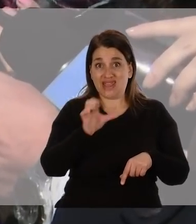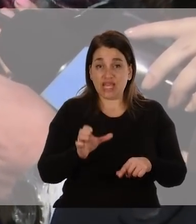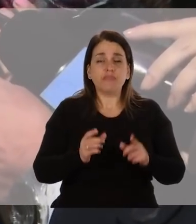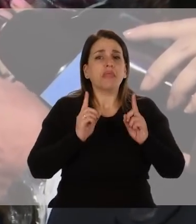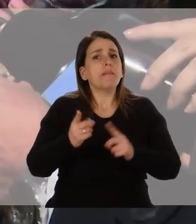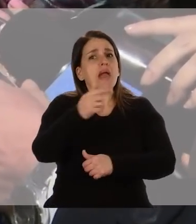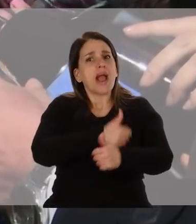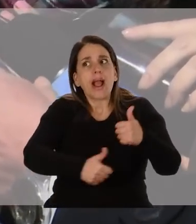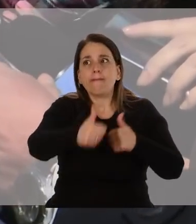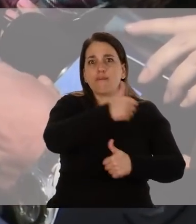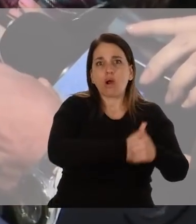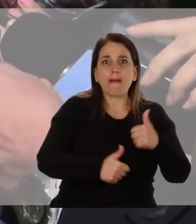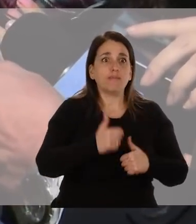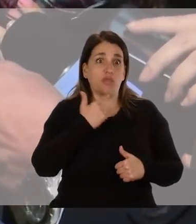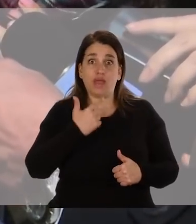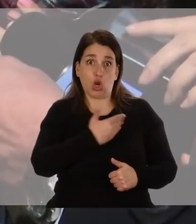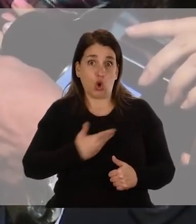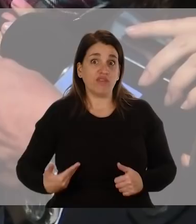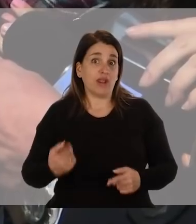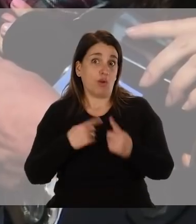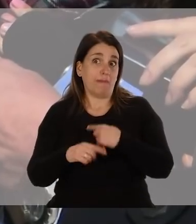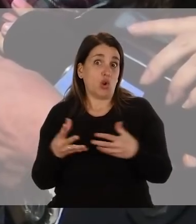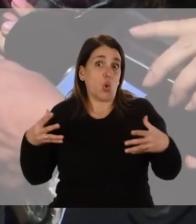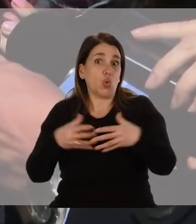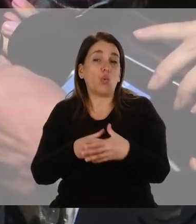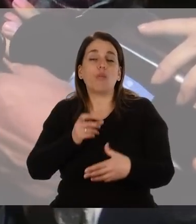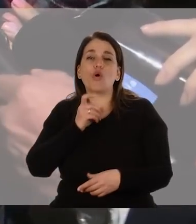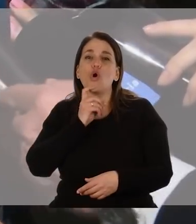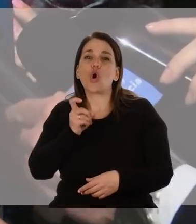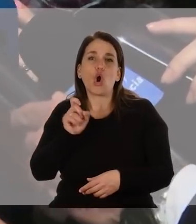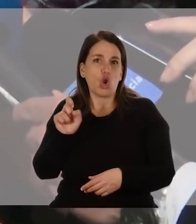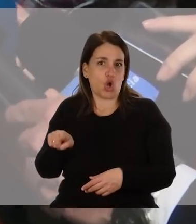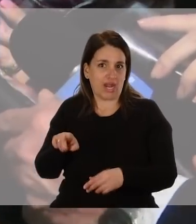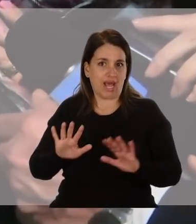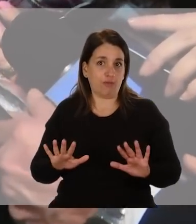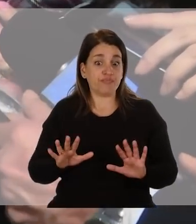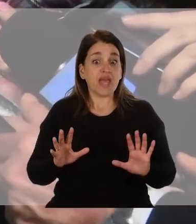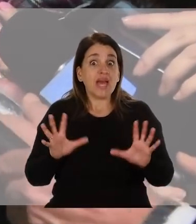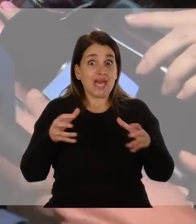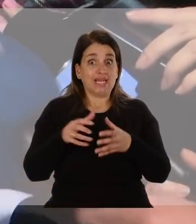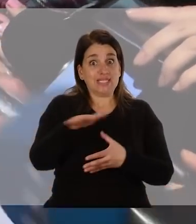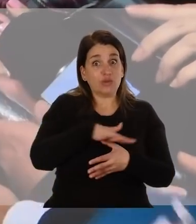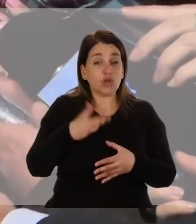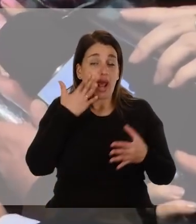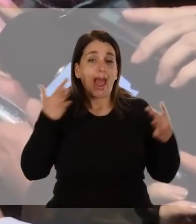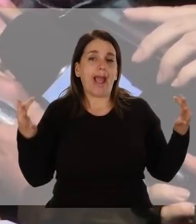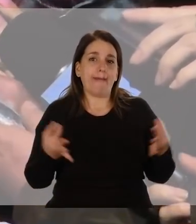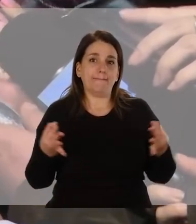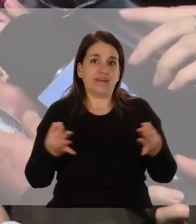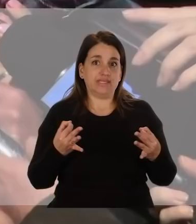son cambios dentro del gabinete, pero que obedecen al Partido Colorado. Y en ese sentido, en esta